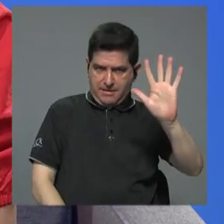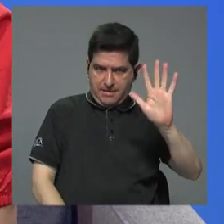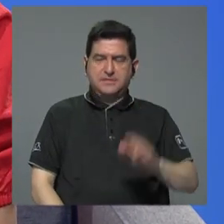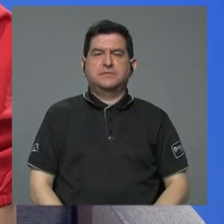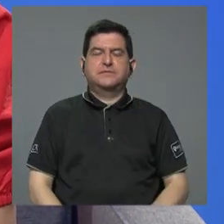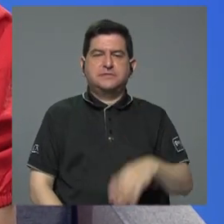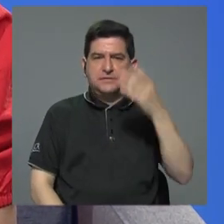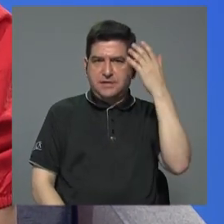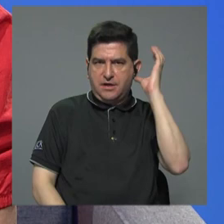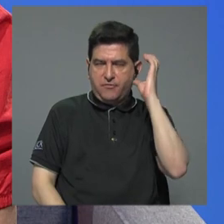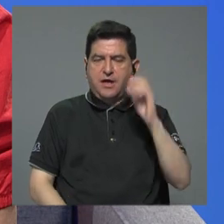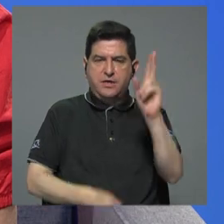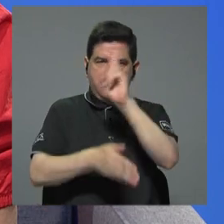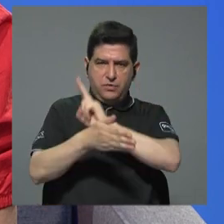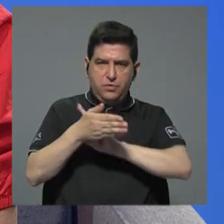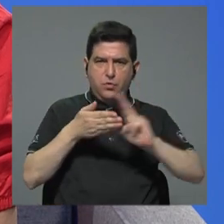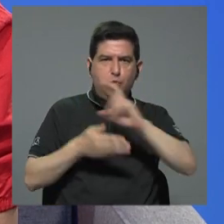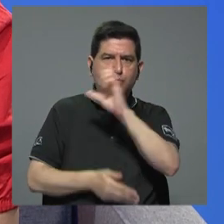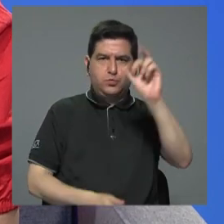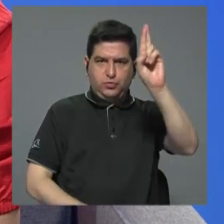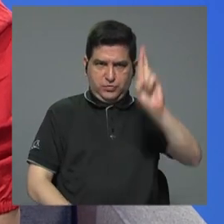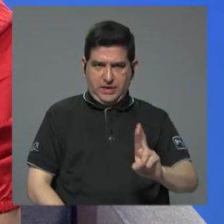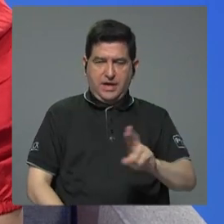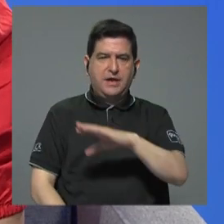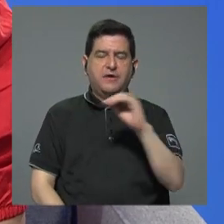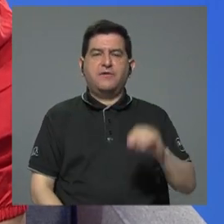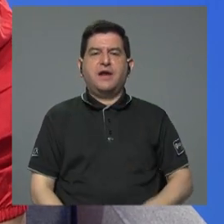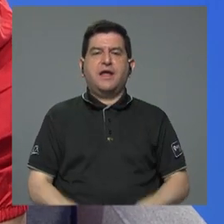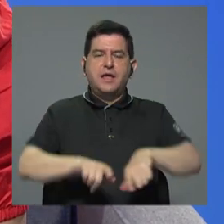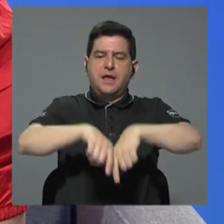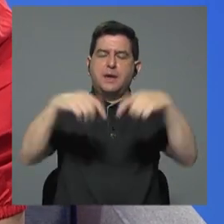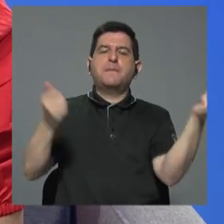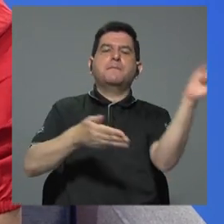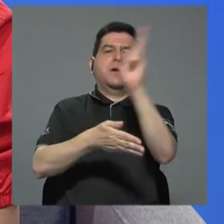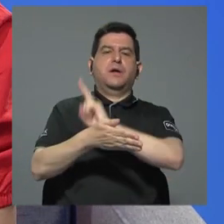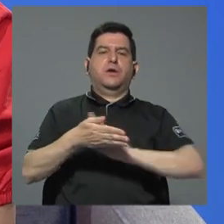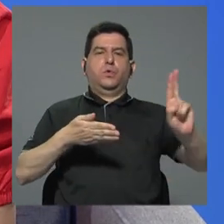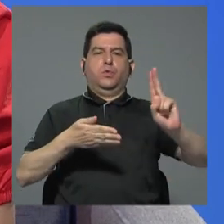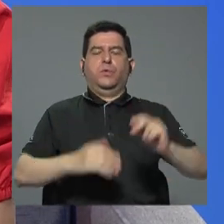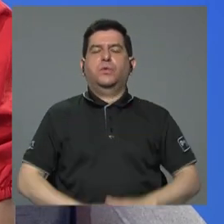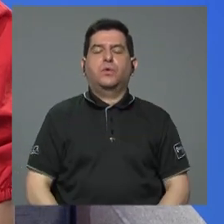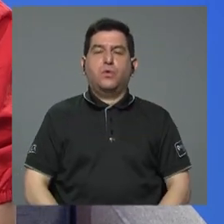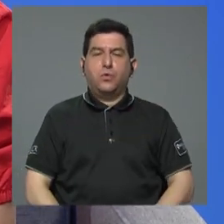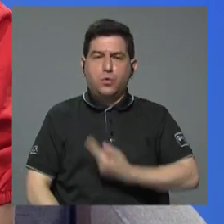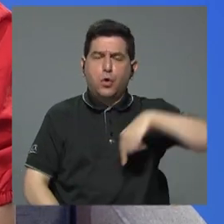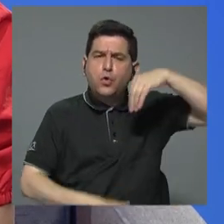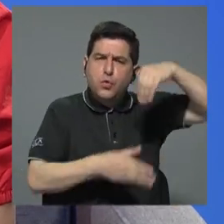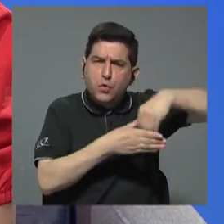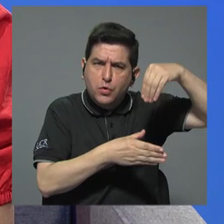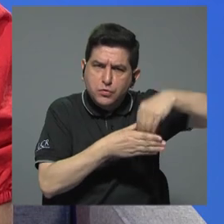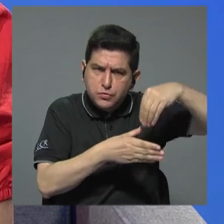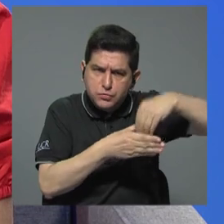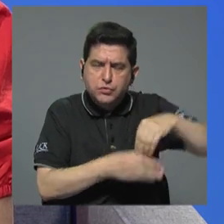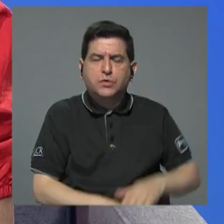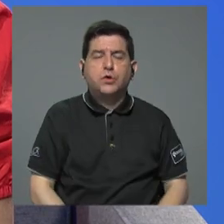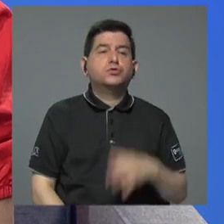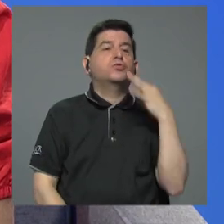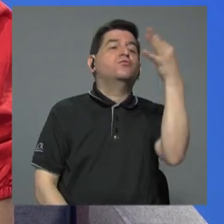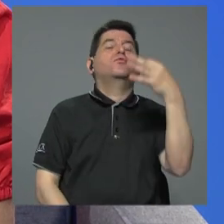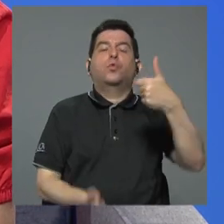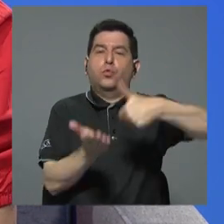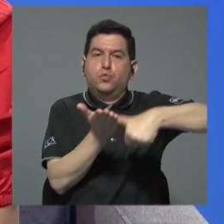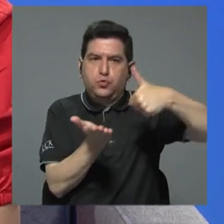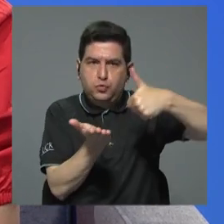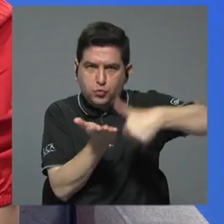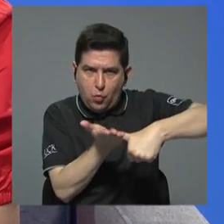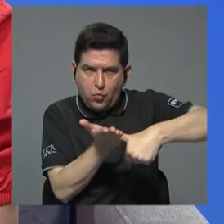las radioemisoras de la Universidad de Costa Rica y el semanario Universidad. Nuestro aporte para las próximas